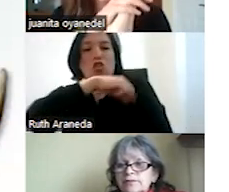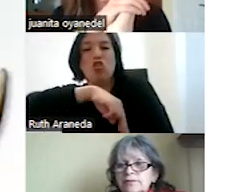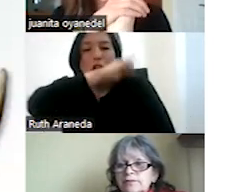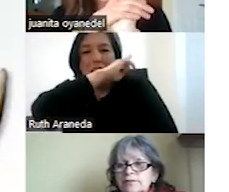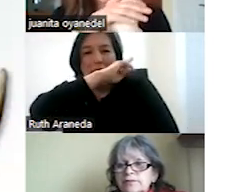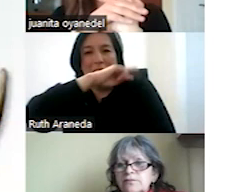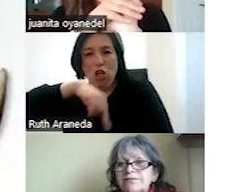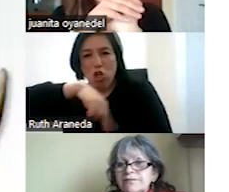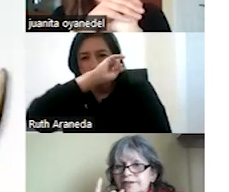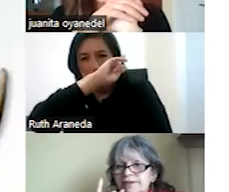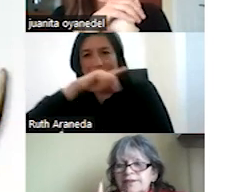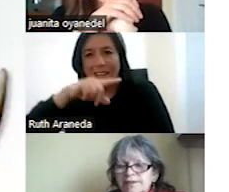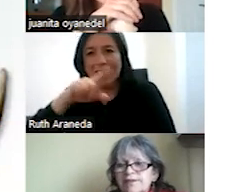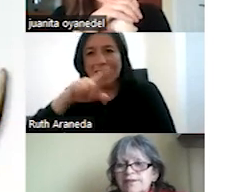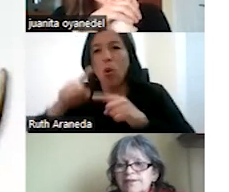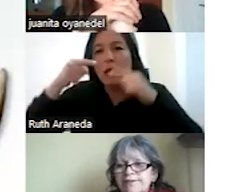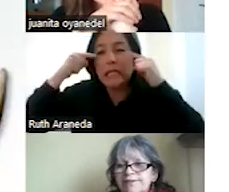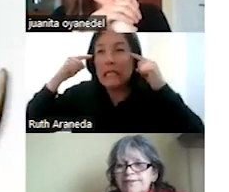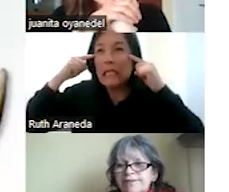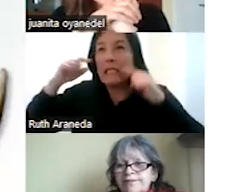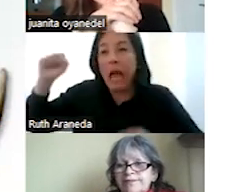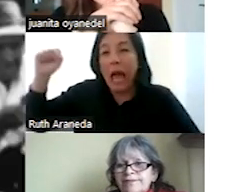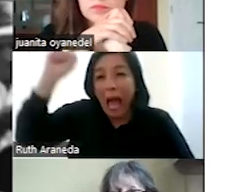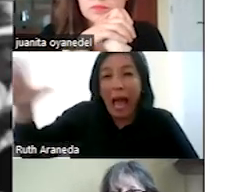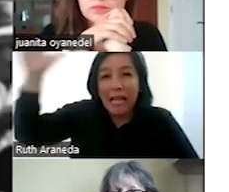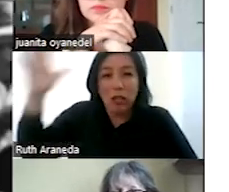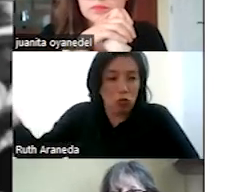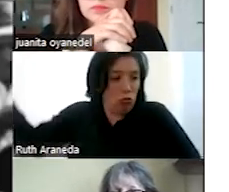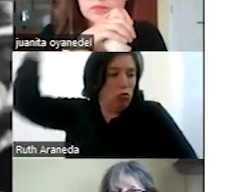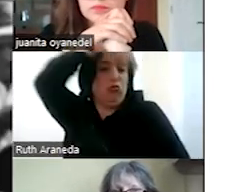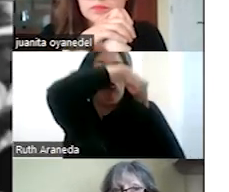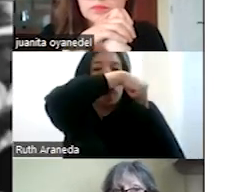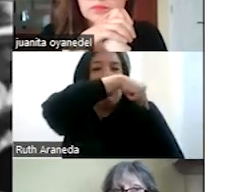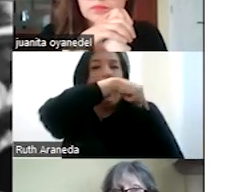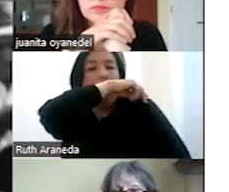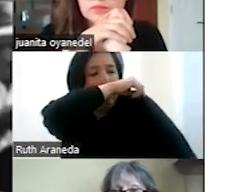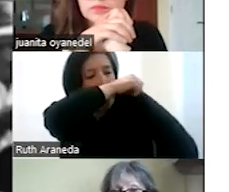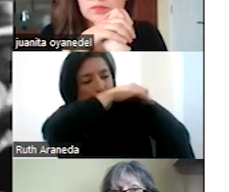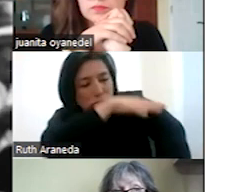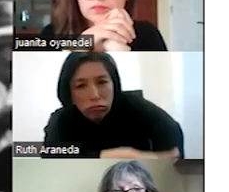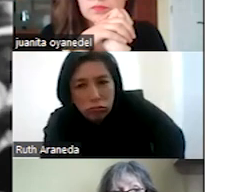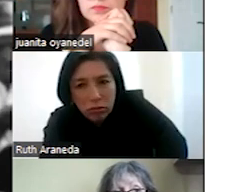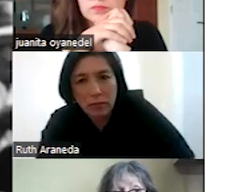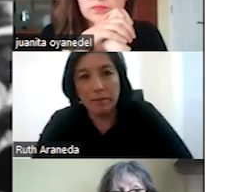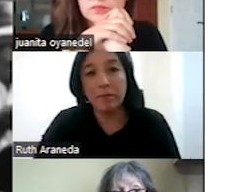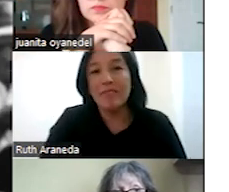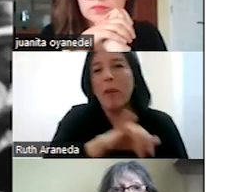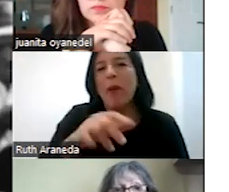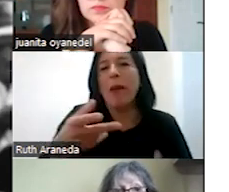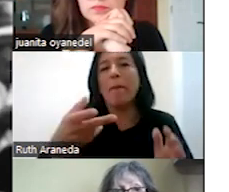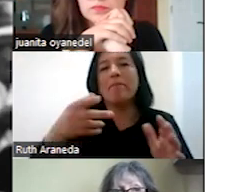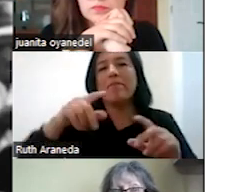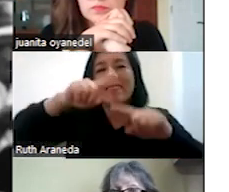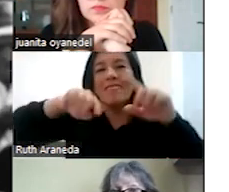es una recreación del mastodonte, un gran elefante peludito. Pero después de este gran cambio climático, esta